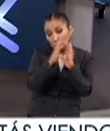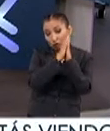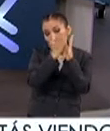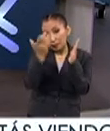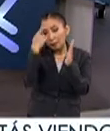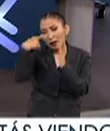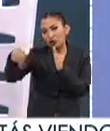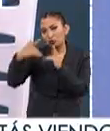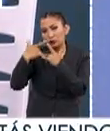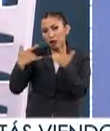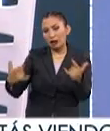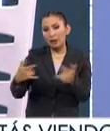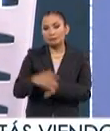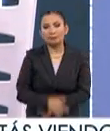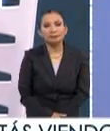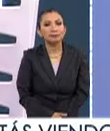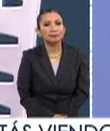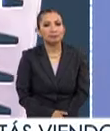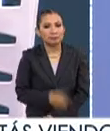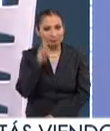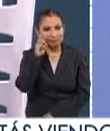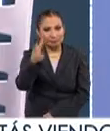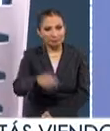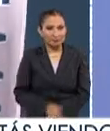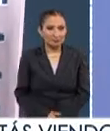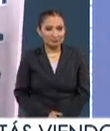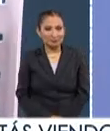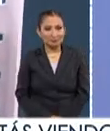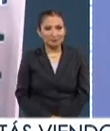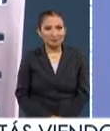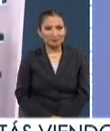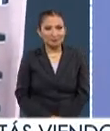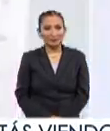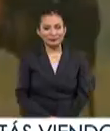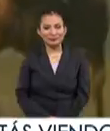tomos para Bolivia. Pues veamos.